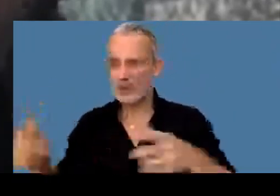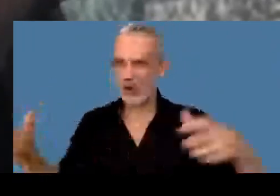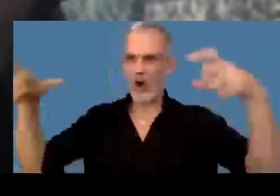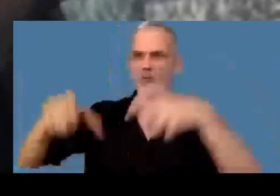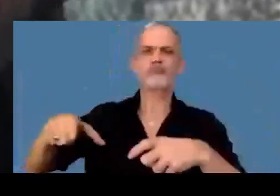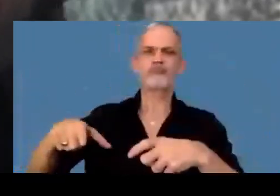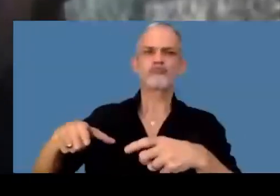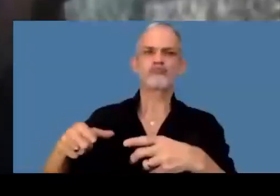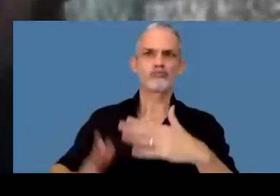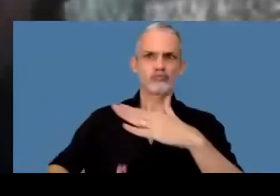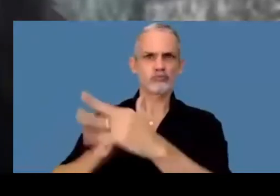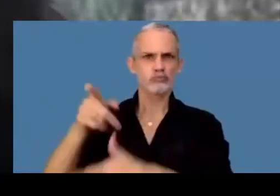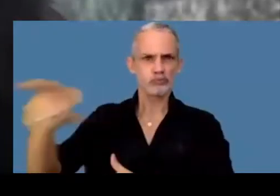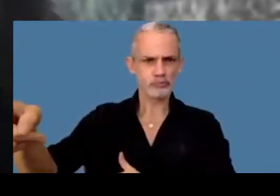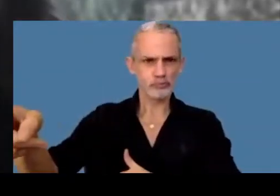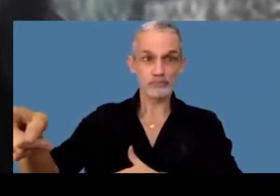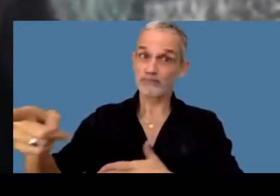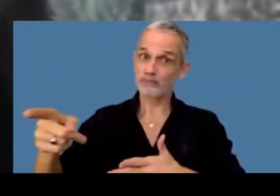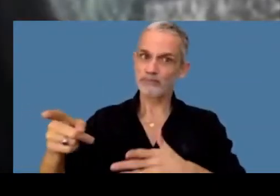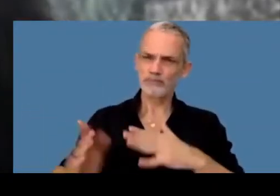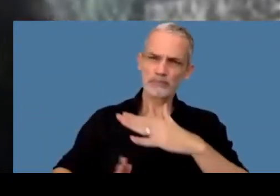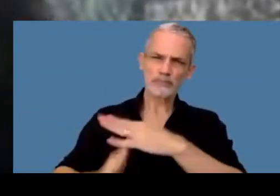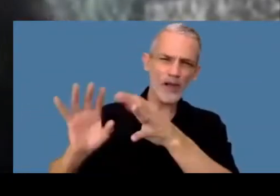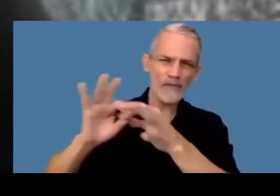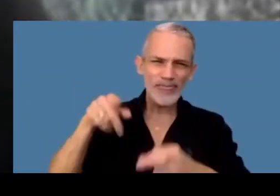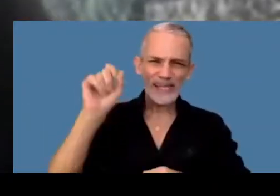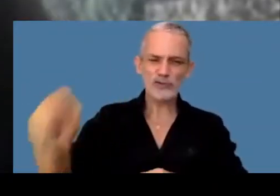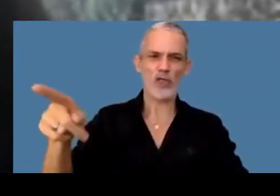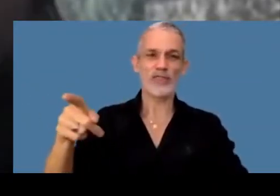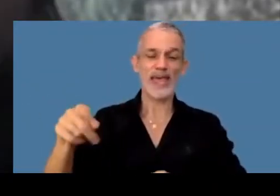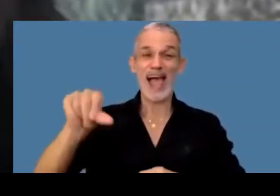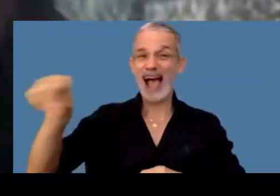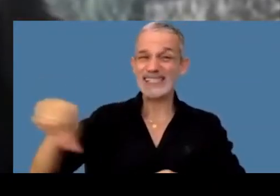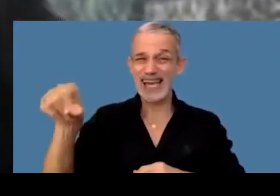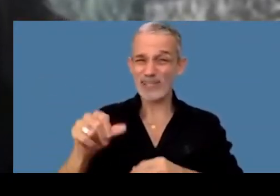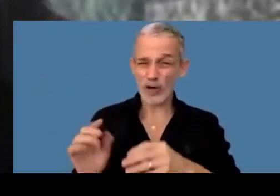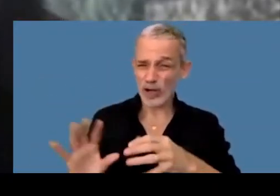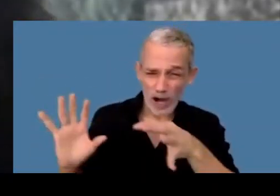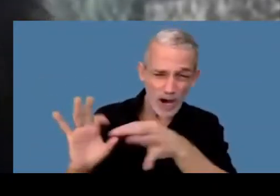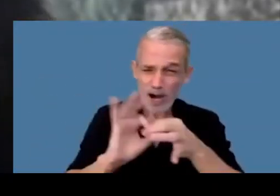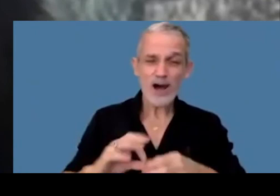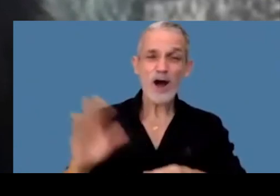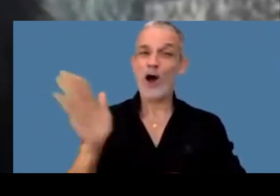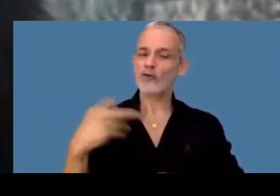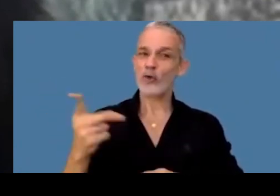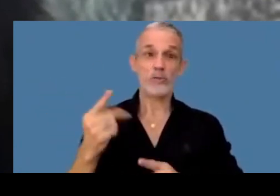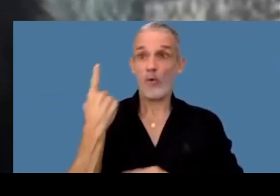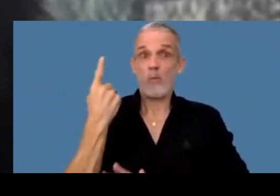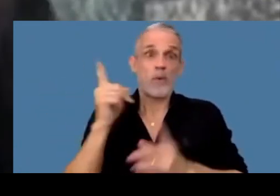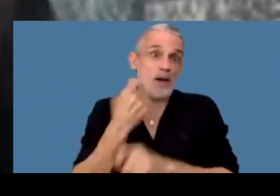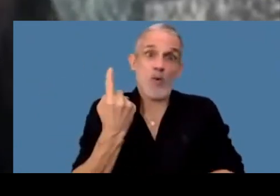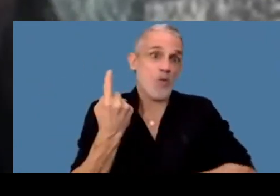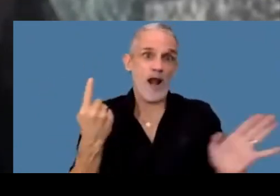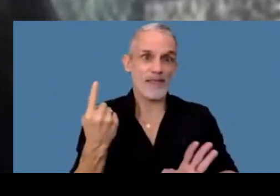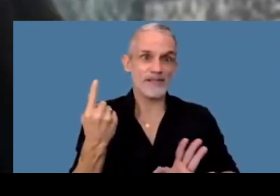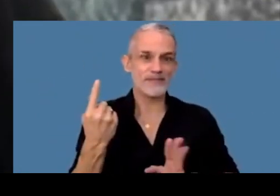de Aceiteros, que nucleaba a todas las empresas juntas, para plantearle un solo problema, un solo frente.